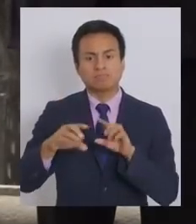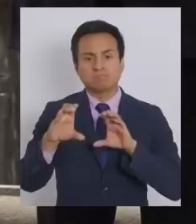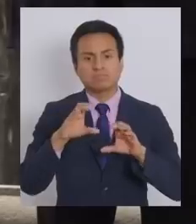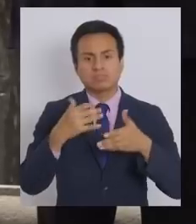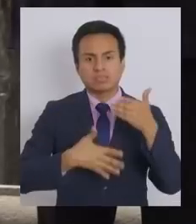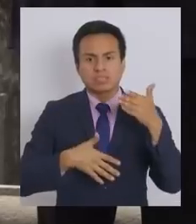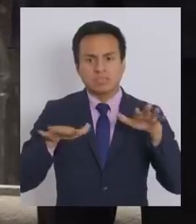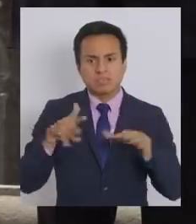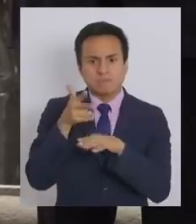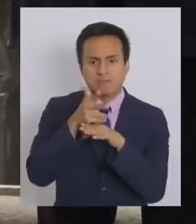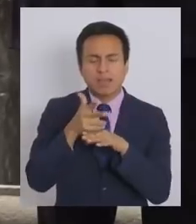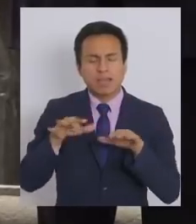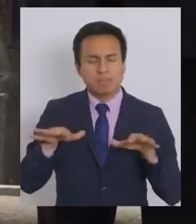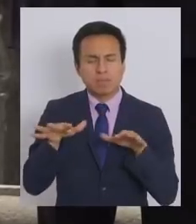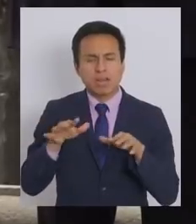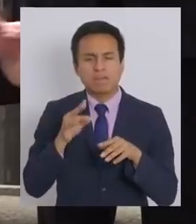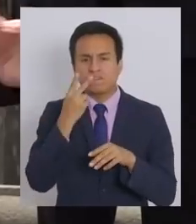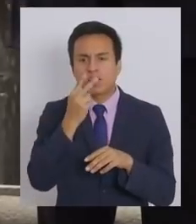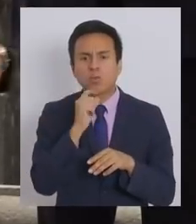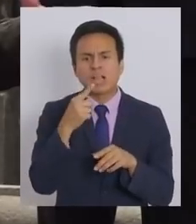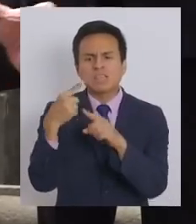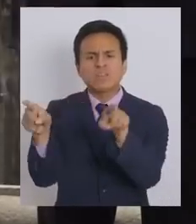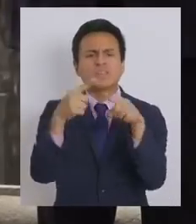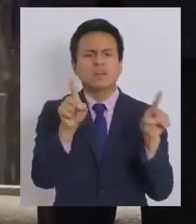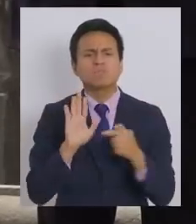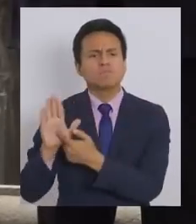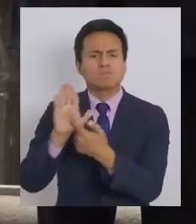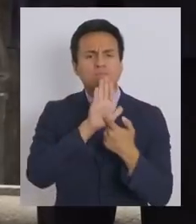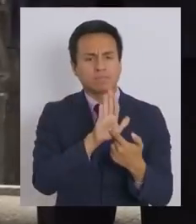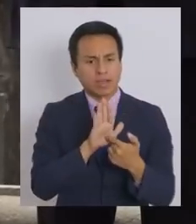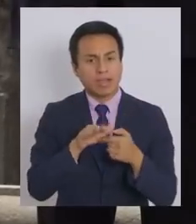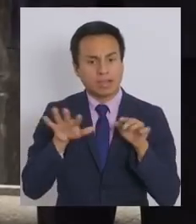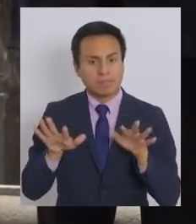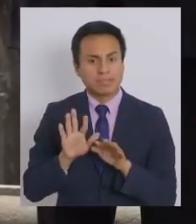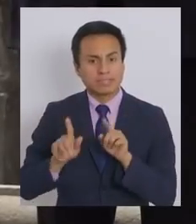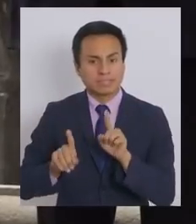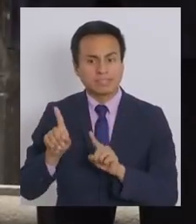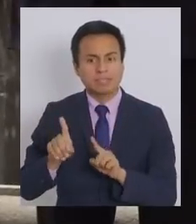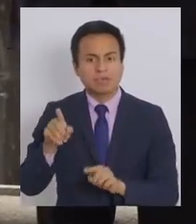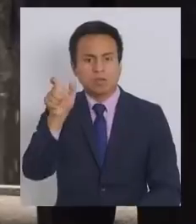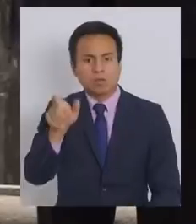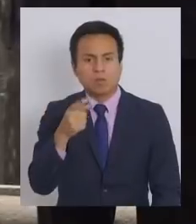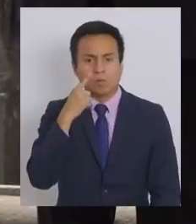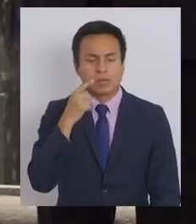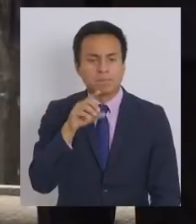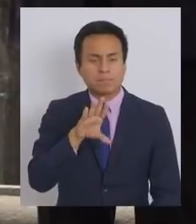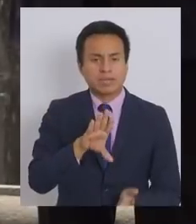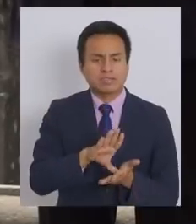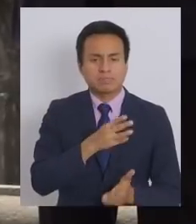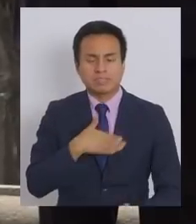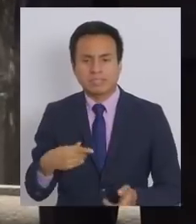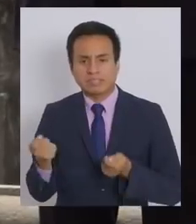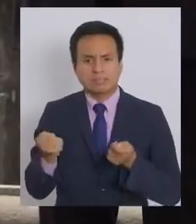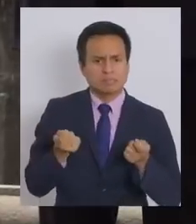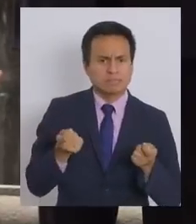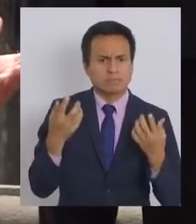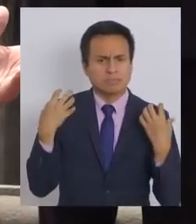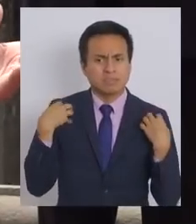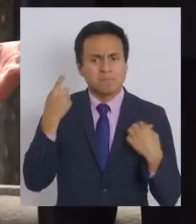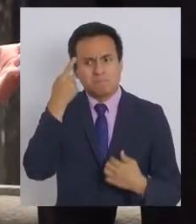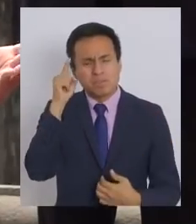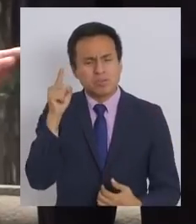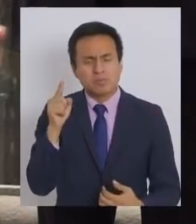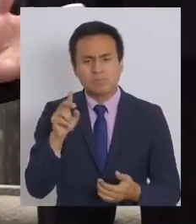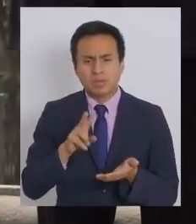se esmeran por ver cuáles son las diferencias entre dos hombres que conducen países. Y en verdad nunca